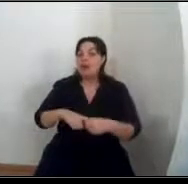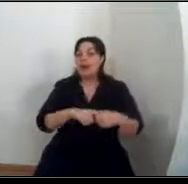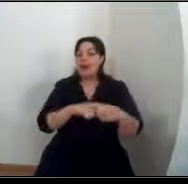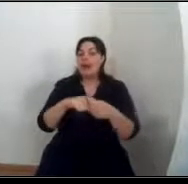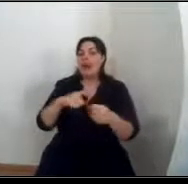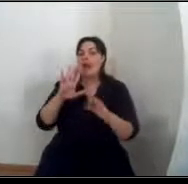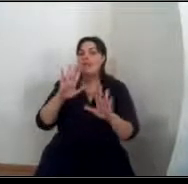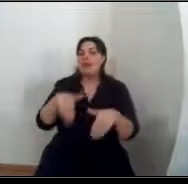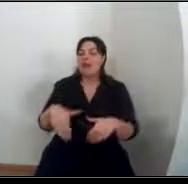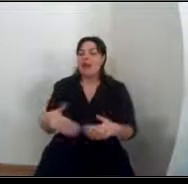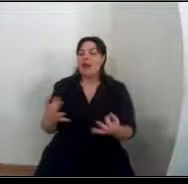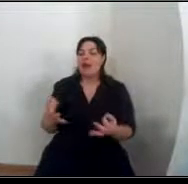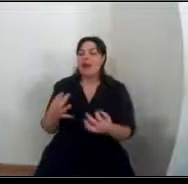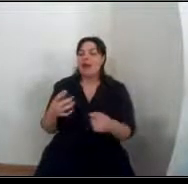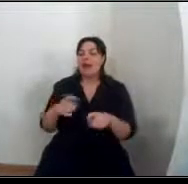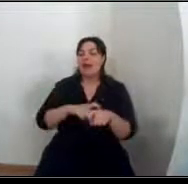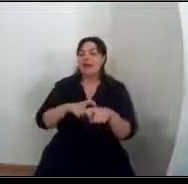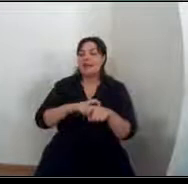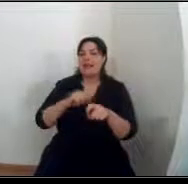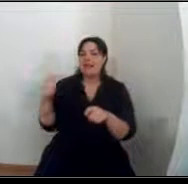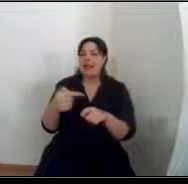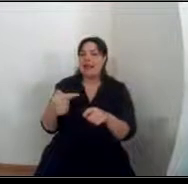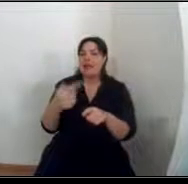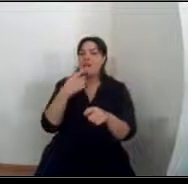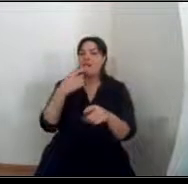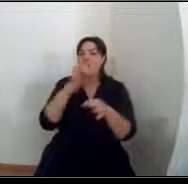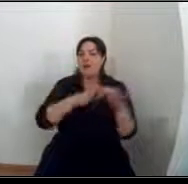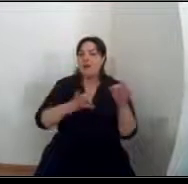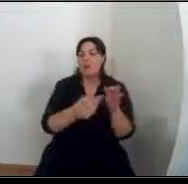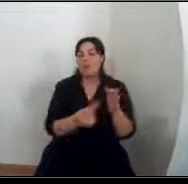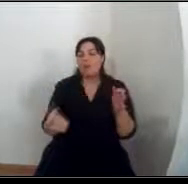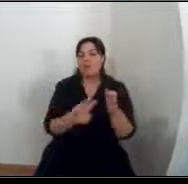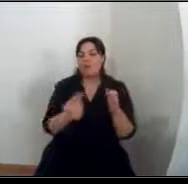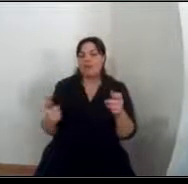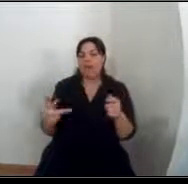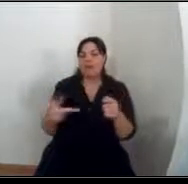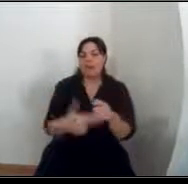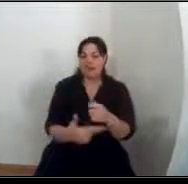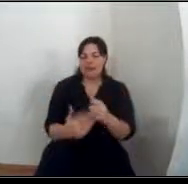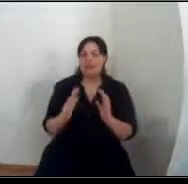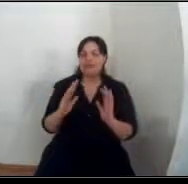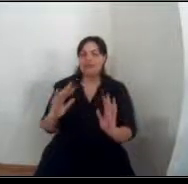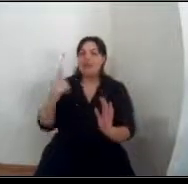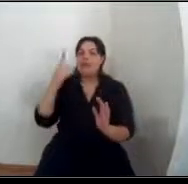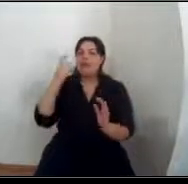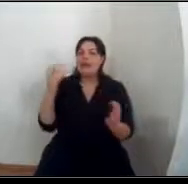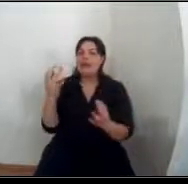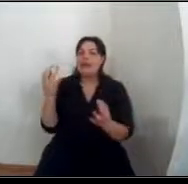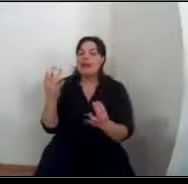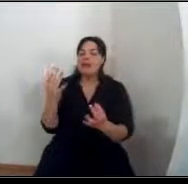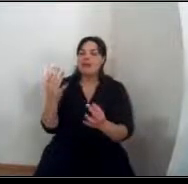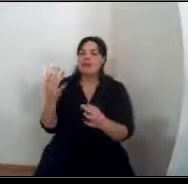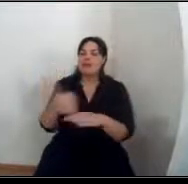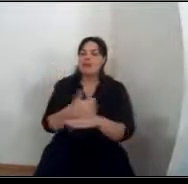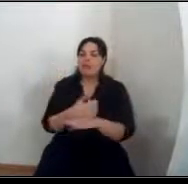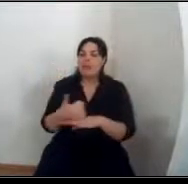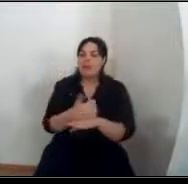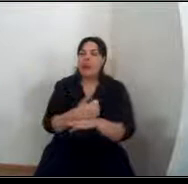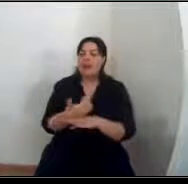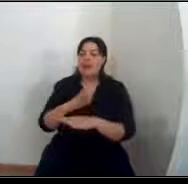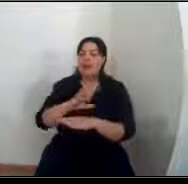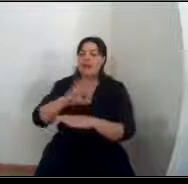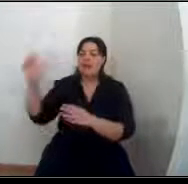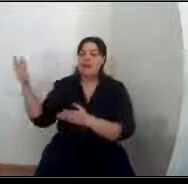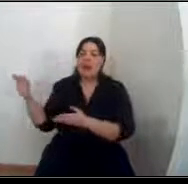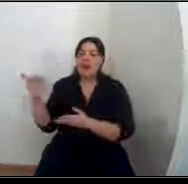evitar aspectos negativos como la despoblación del ámbito rural. ¿Cree que la ciudadanía considera la ayuda de Europa como